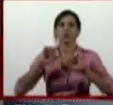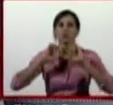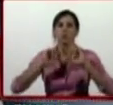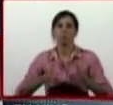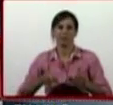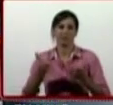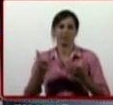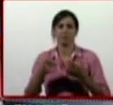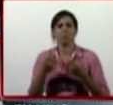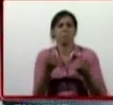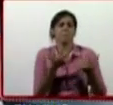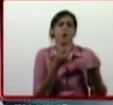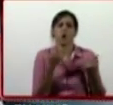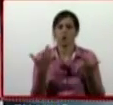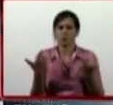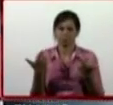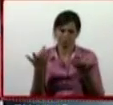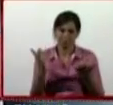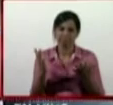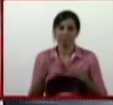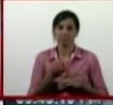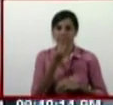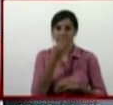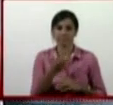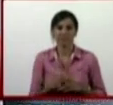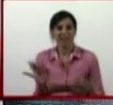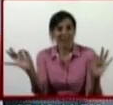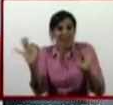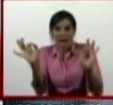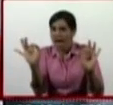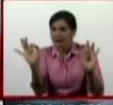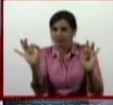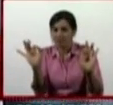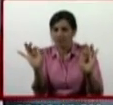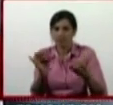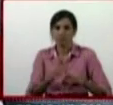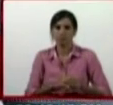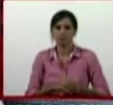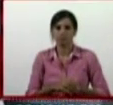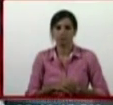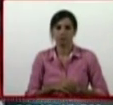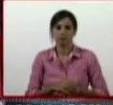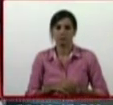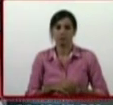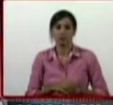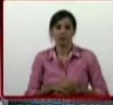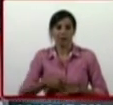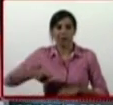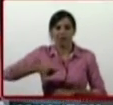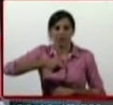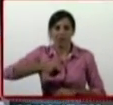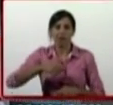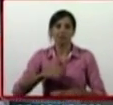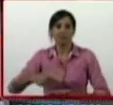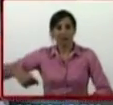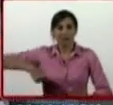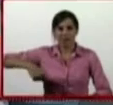grupos, bueno, nadie los meta en una trampa, en una cacería allí,